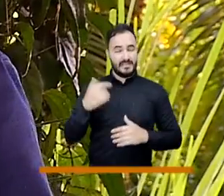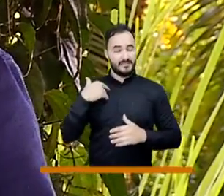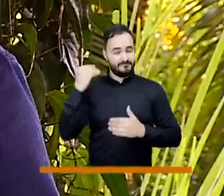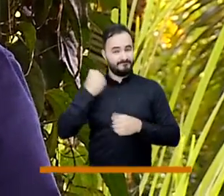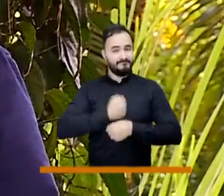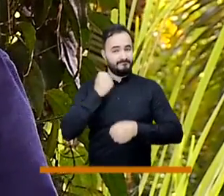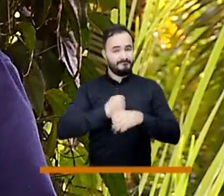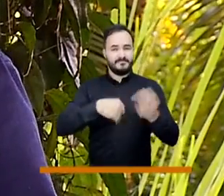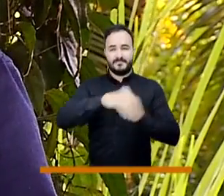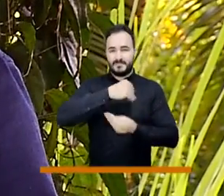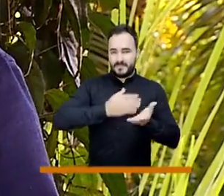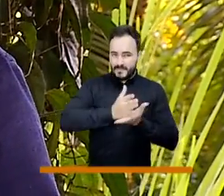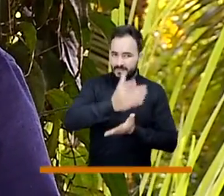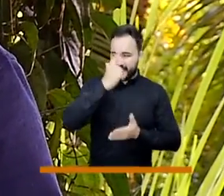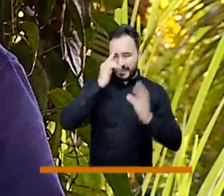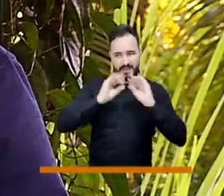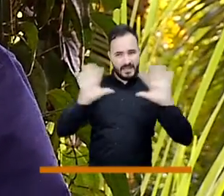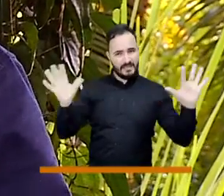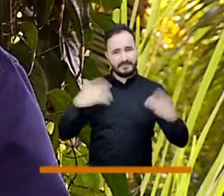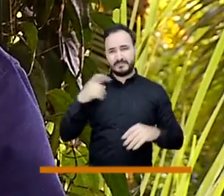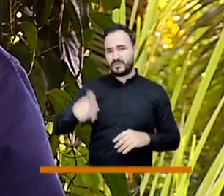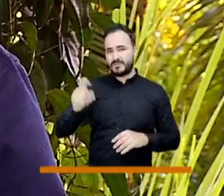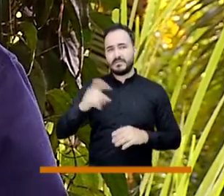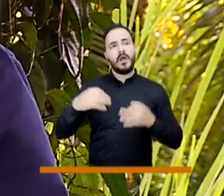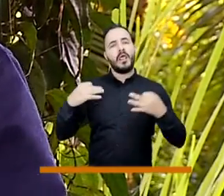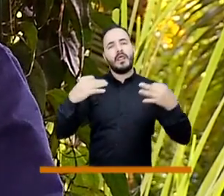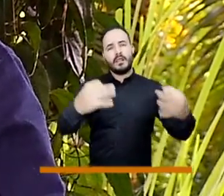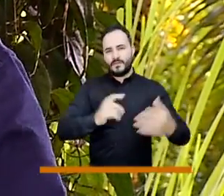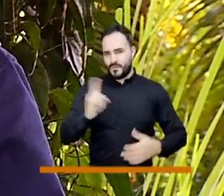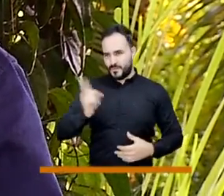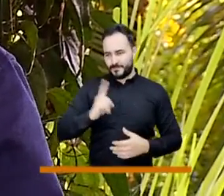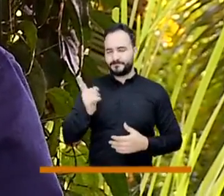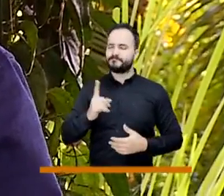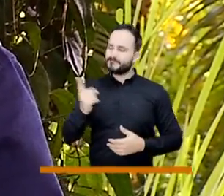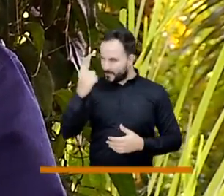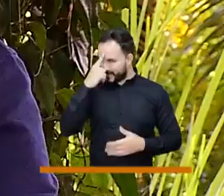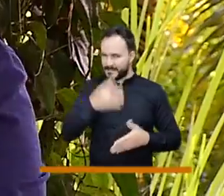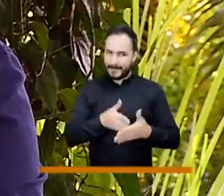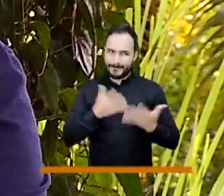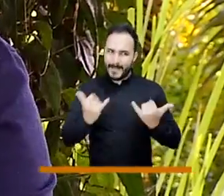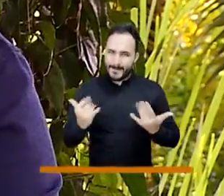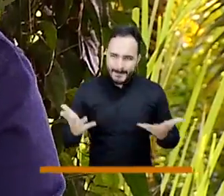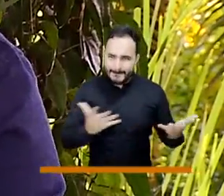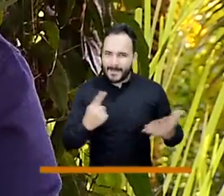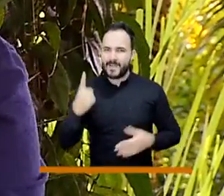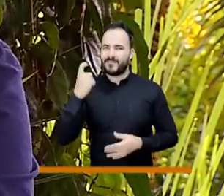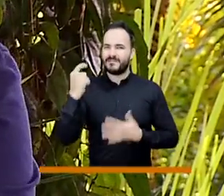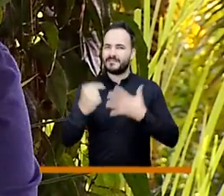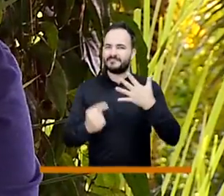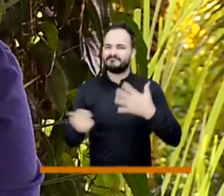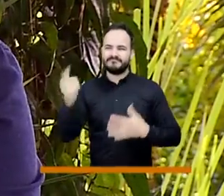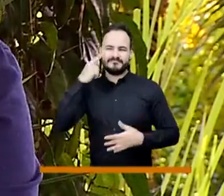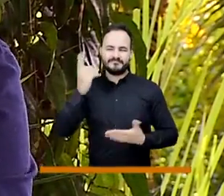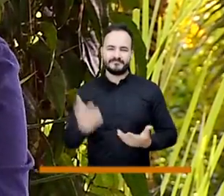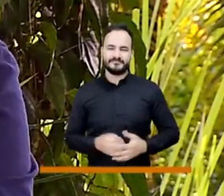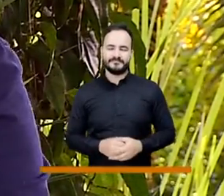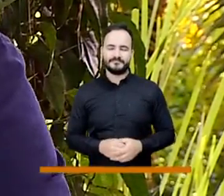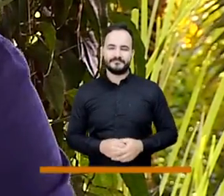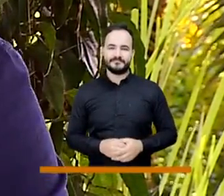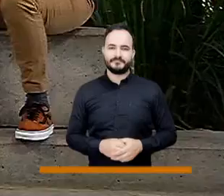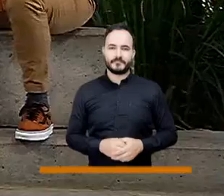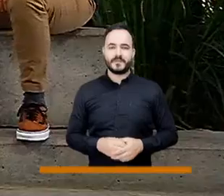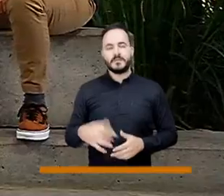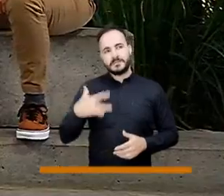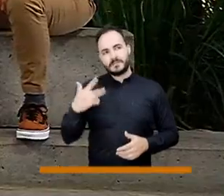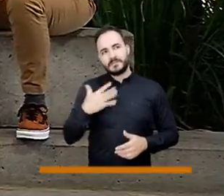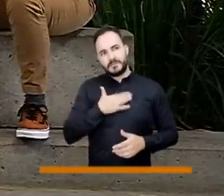exige que avancemos en sostenibilidad, que cambiemos como ciudad, como sociedad. ¿Qué crees que hace falta para poder avanzar? ¿Cuáles son esos